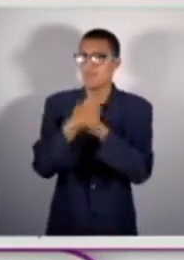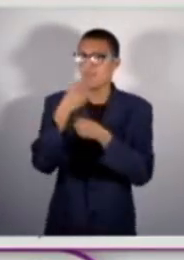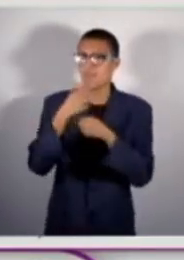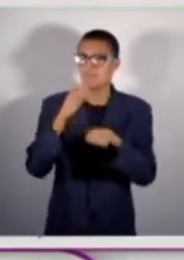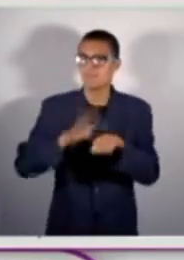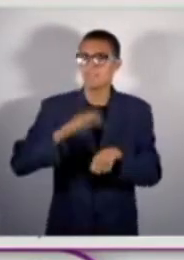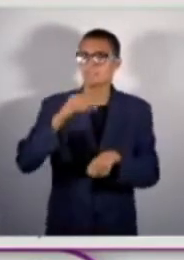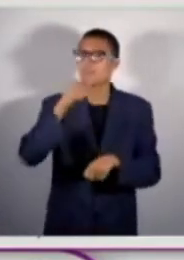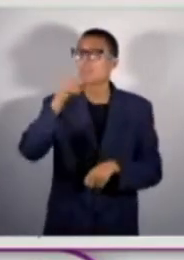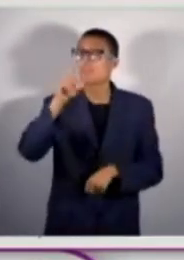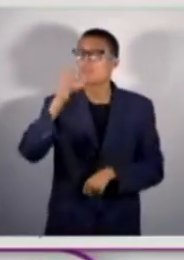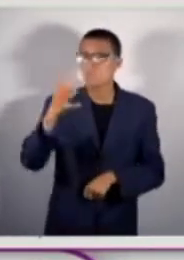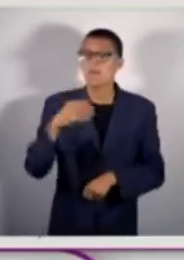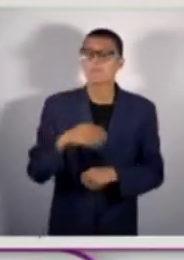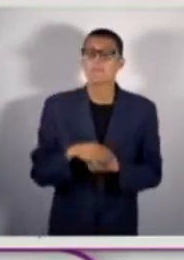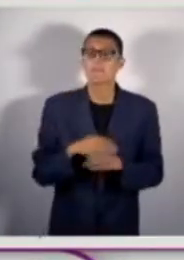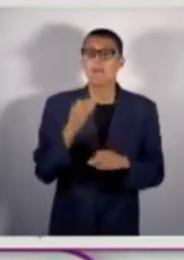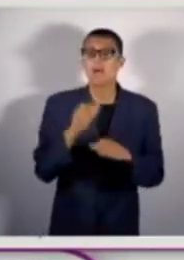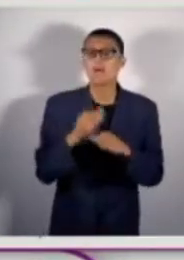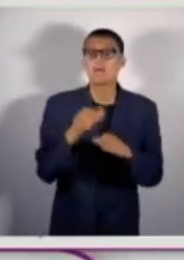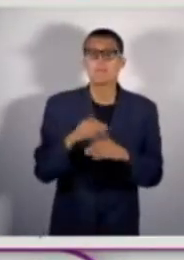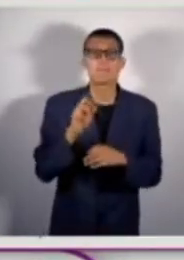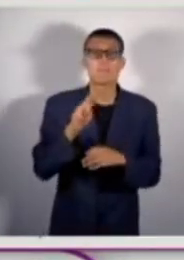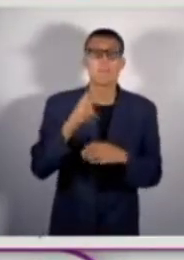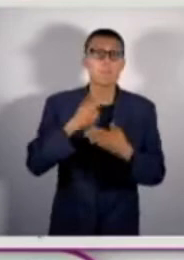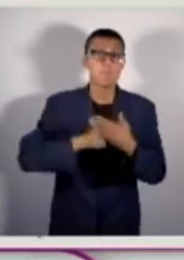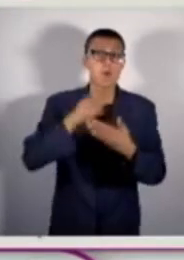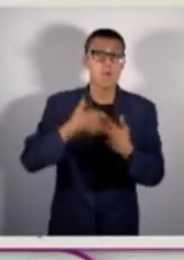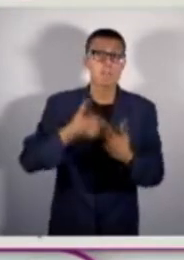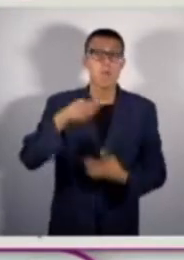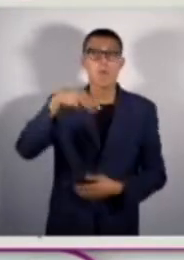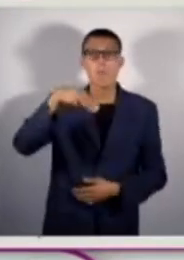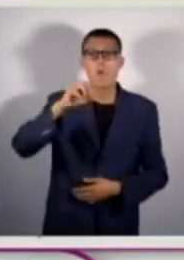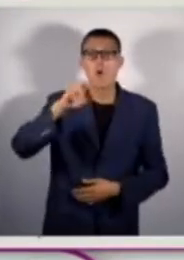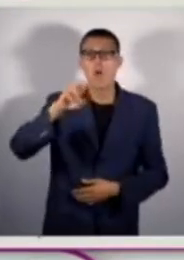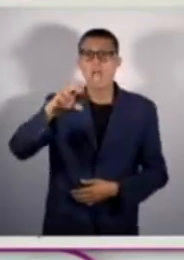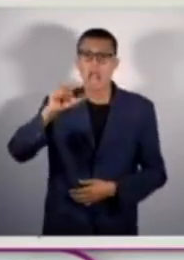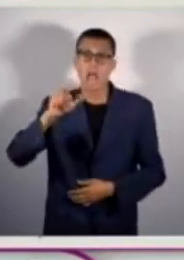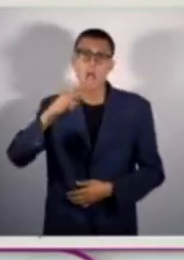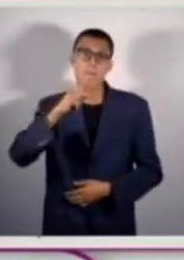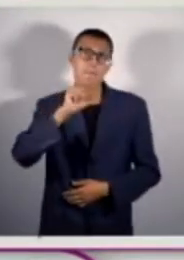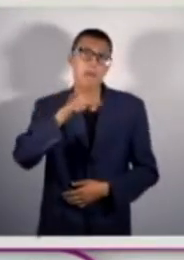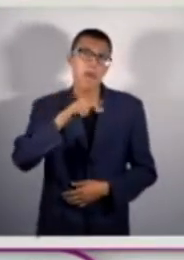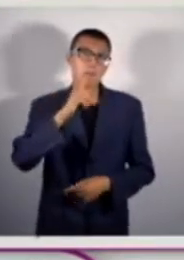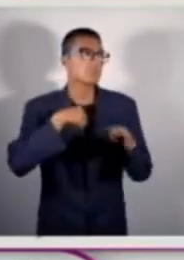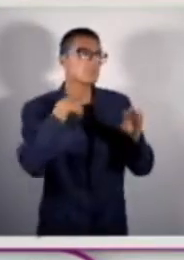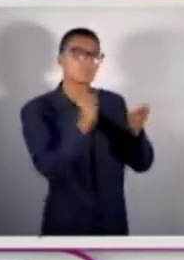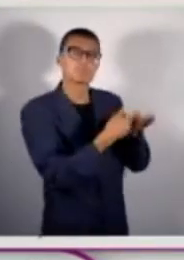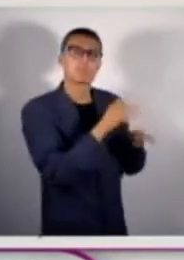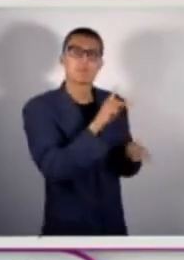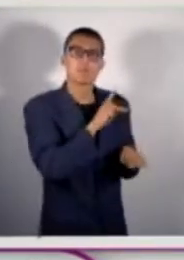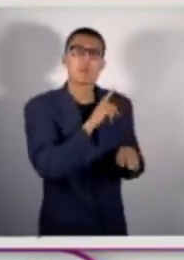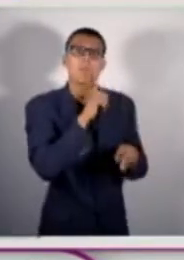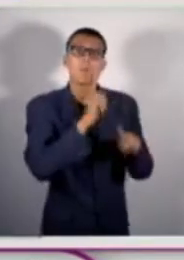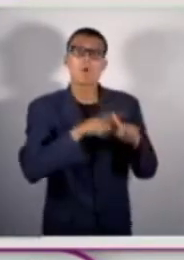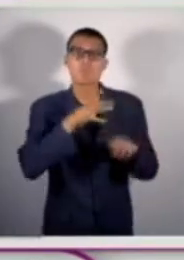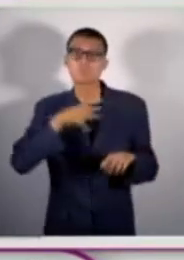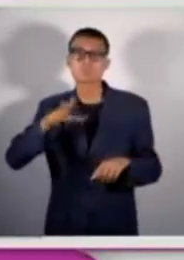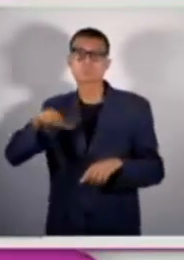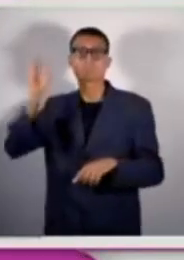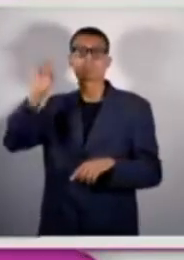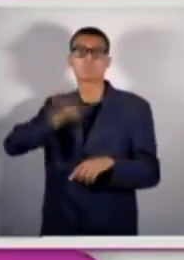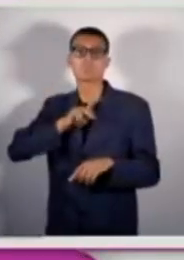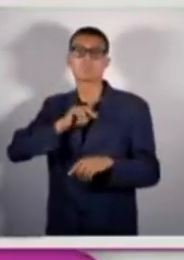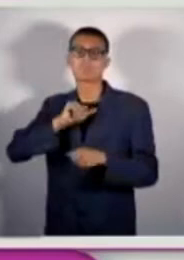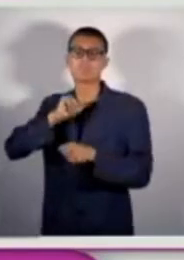lo olvides, esta elección es de tres. De un proyecto de Morena que es un panista que traicionó a sus ideales por buscar un cargo y que desgraciadamente ni pudo